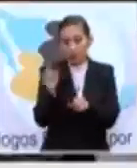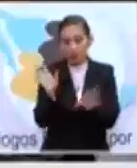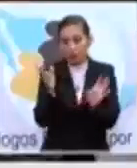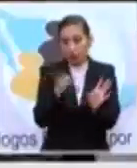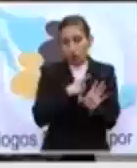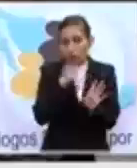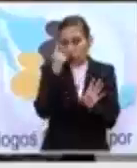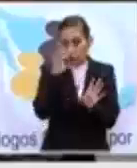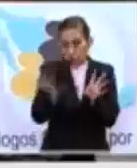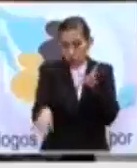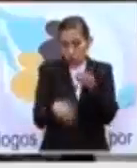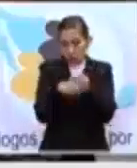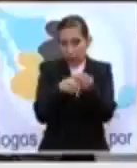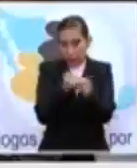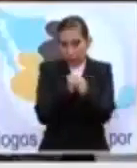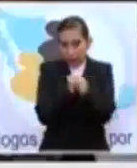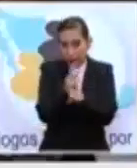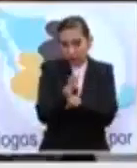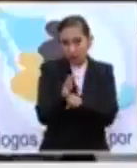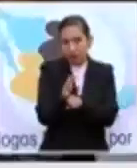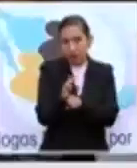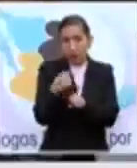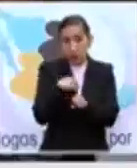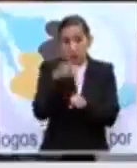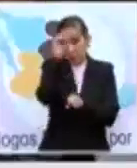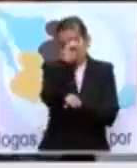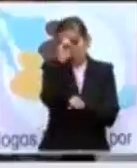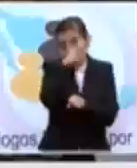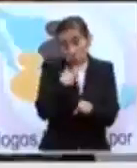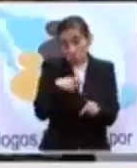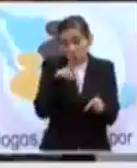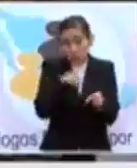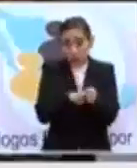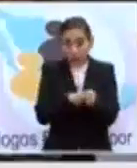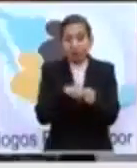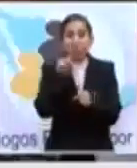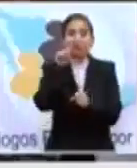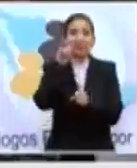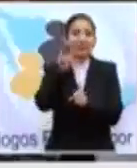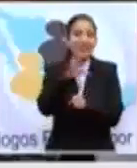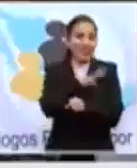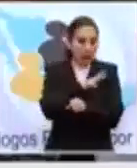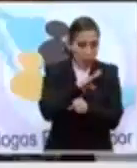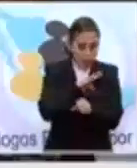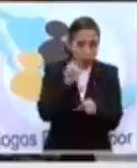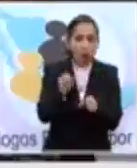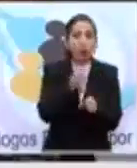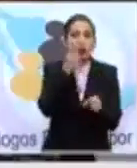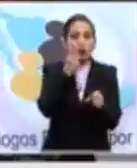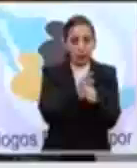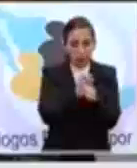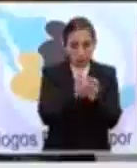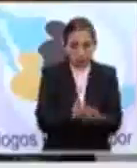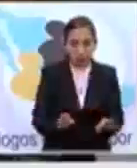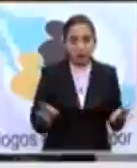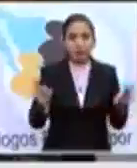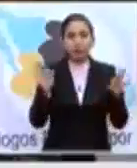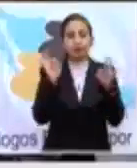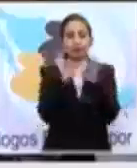solamente completar un poco de información, porque yo, en mi opinión personal, sí hay oportunidad